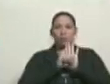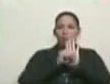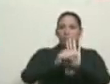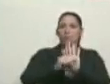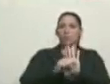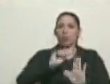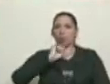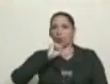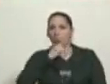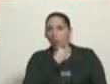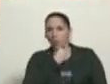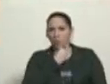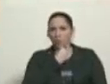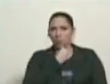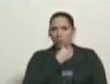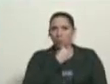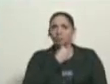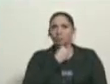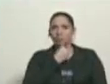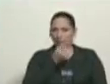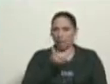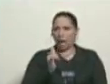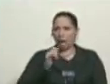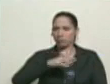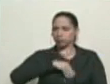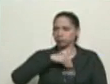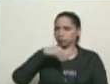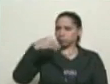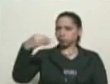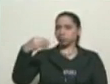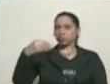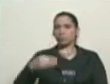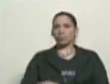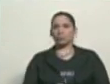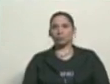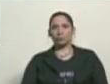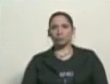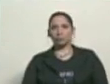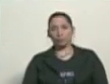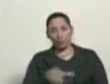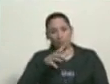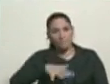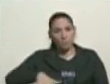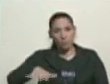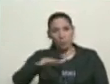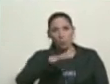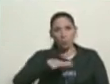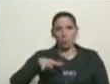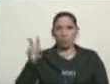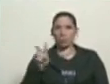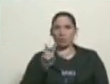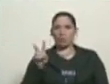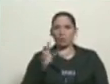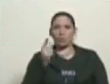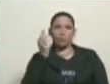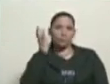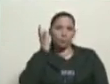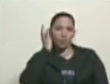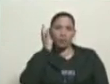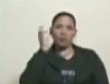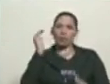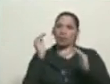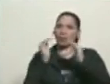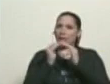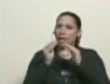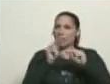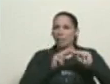códigos que nos mueven en el alma. Así que, señores del pueblo de Venezuela, mujeres, amas de casa,